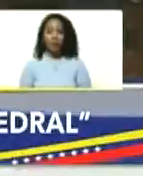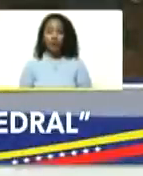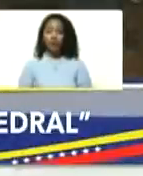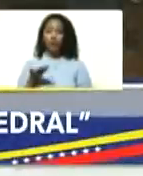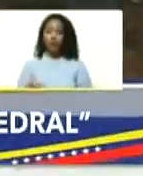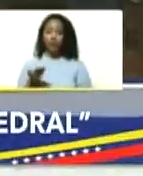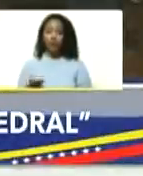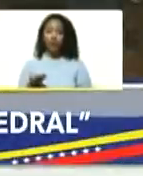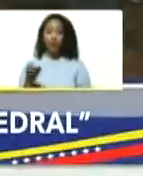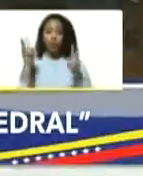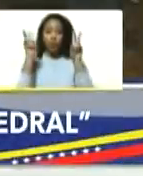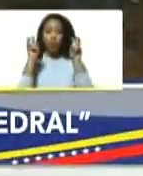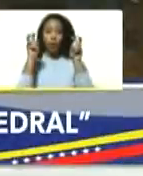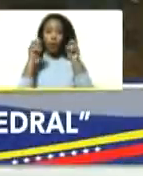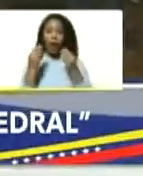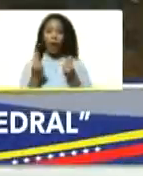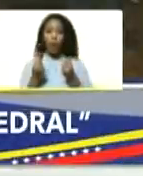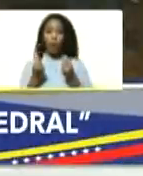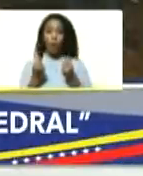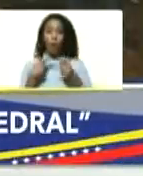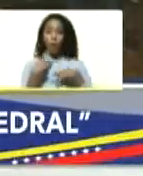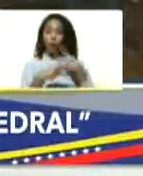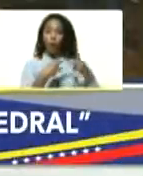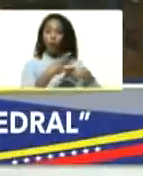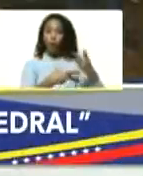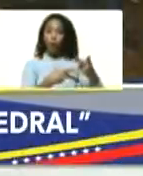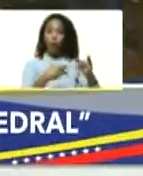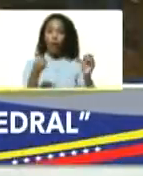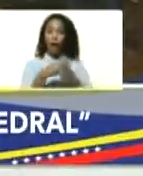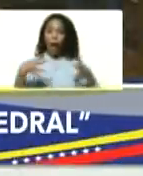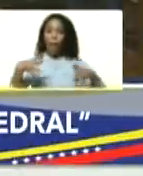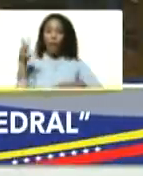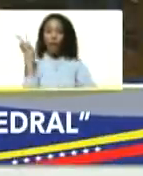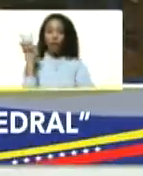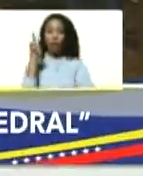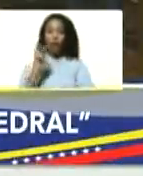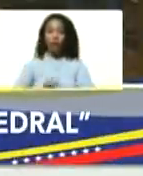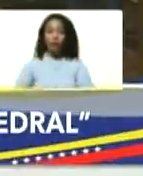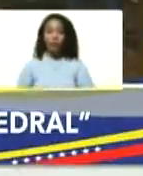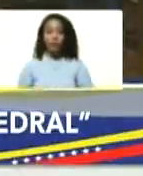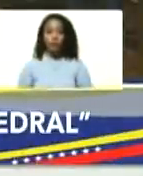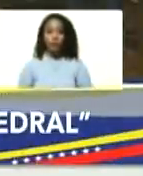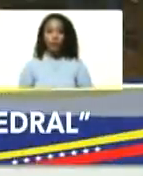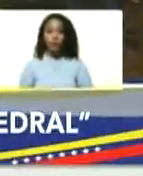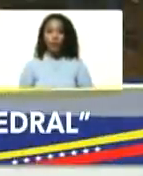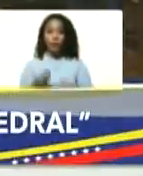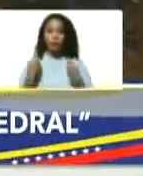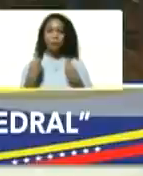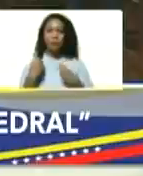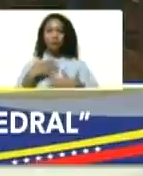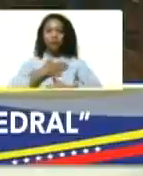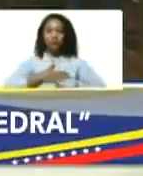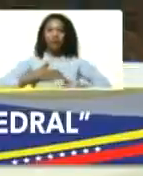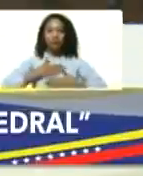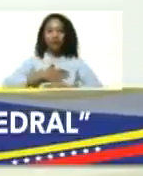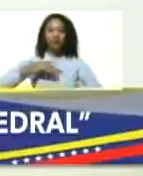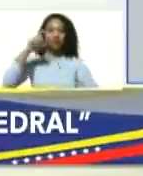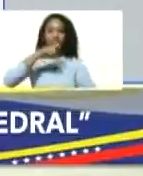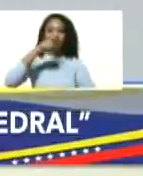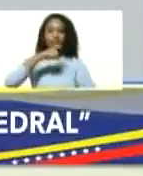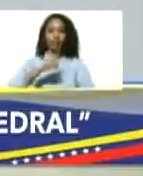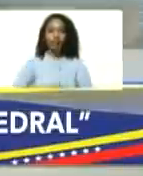la nueva economía productiva del campo venezolano para satisfacer las necesidades